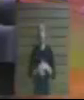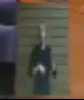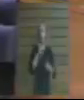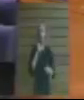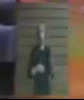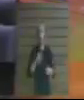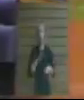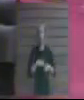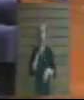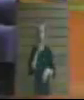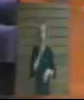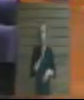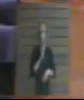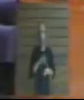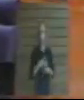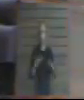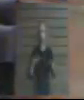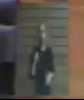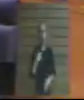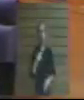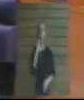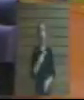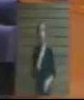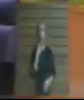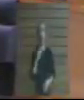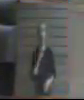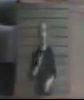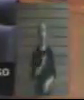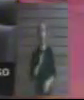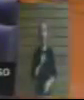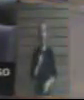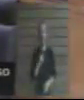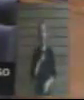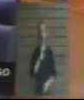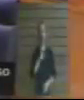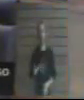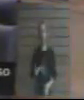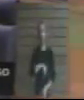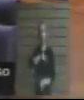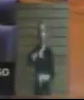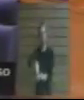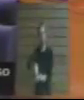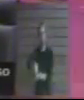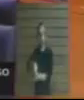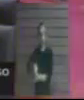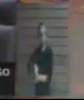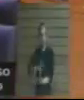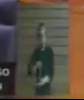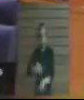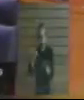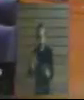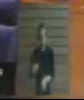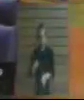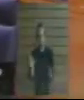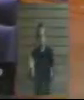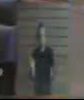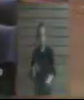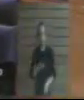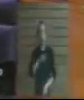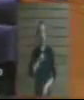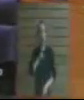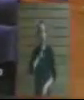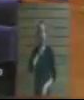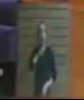para el 2018 el compromiso de destinar ese dinero a inversión, como así va a suceder. Eso es lo que dice el señor Araiz. Es